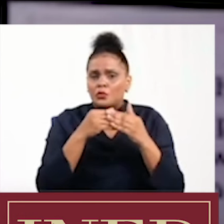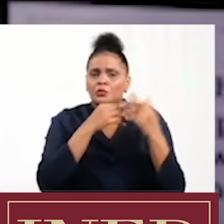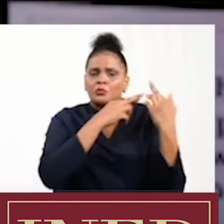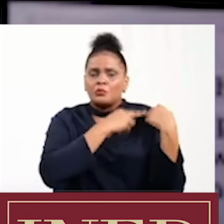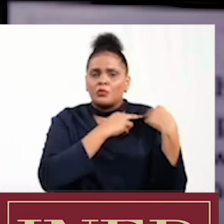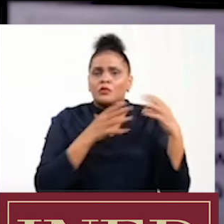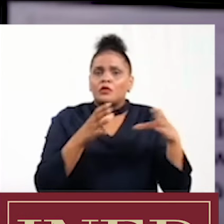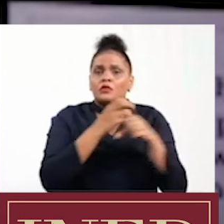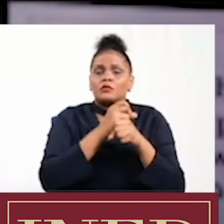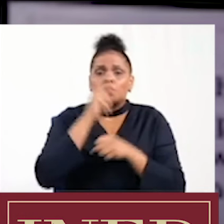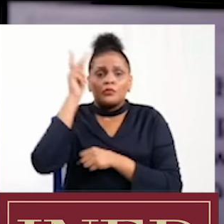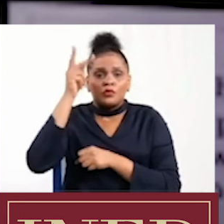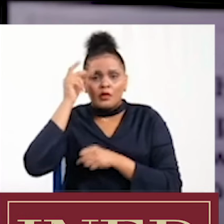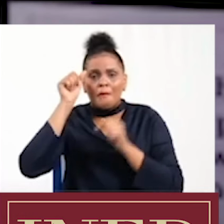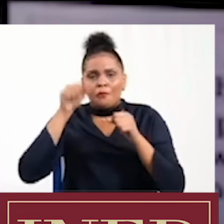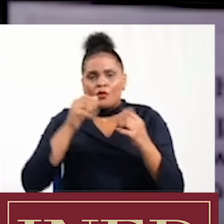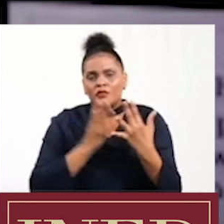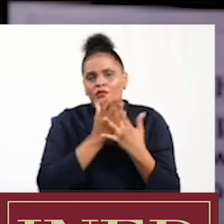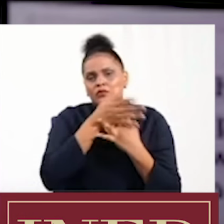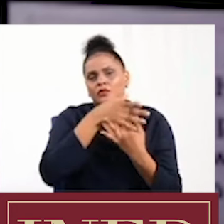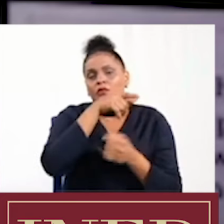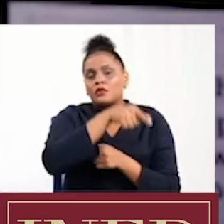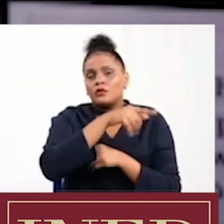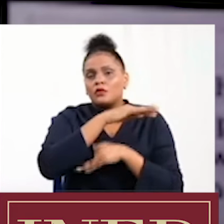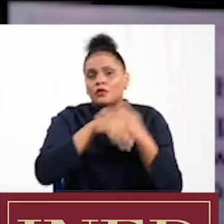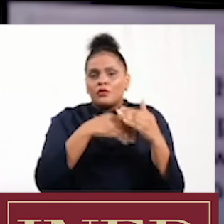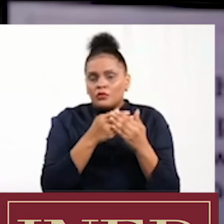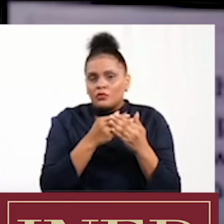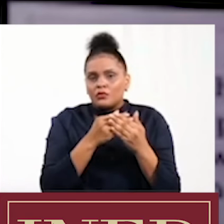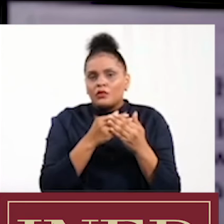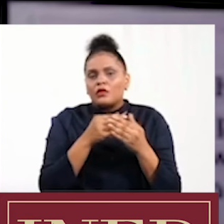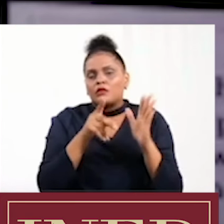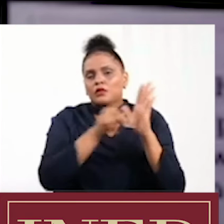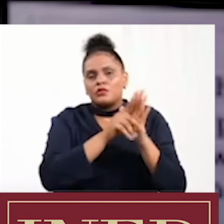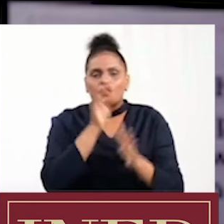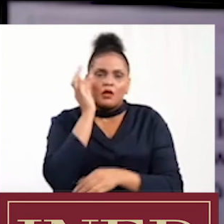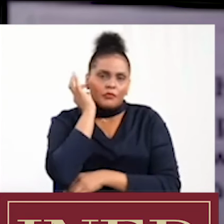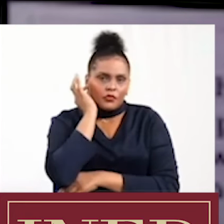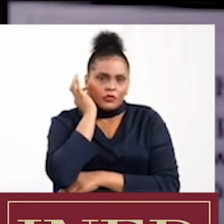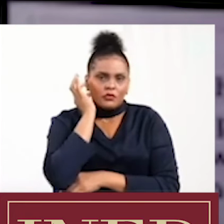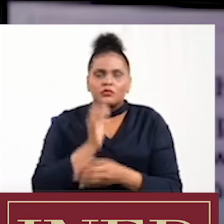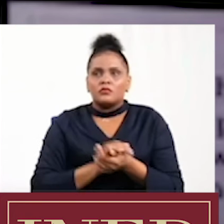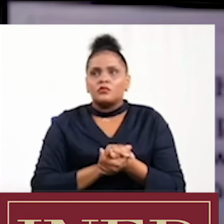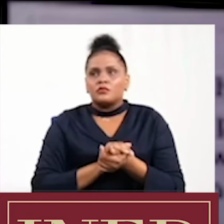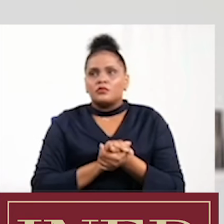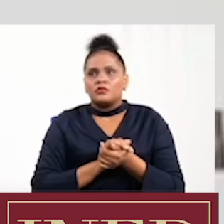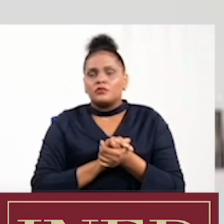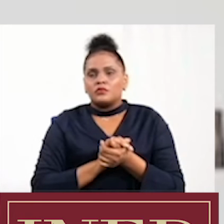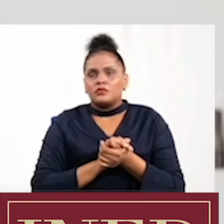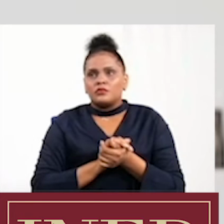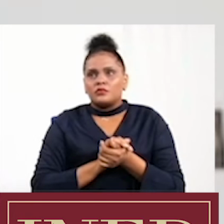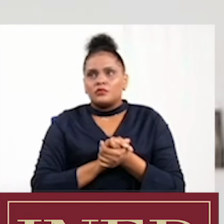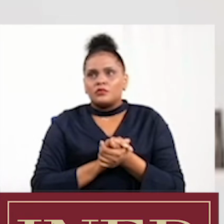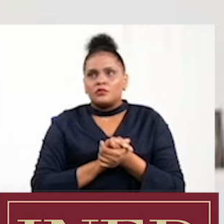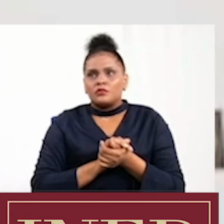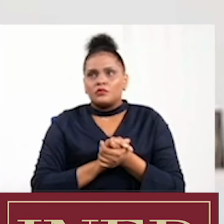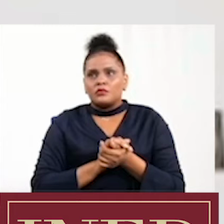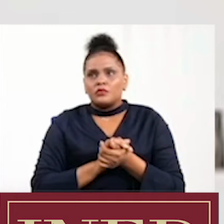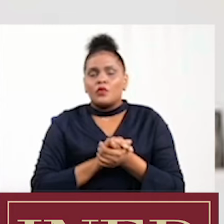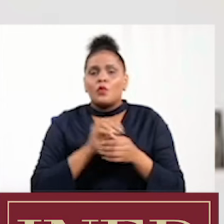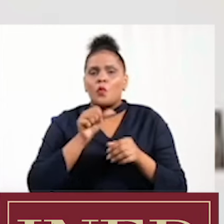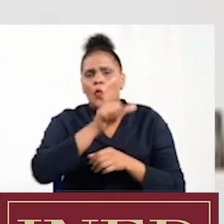crear políticas que permitan aliviar a destacar estas cargas de los hombros de las mujeres muchas gracias doctora acá tenemos